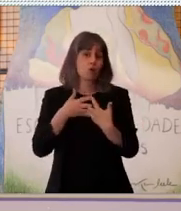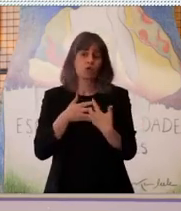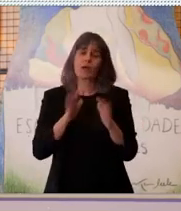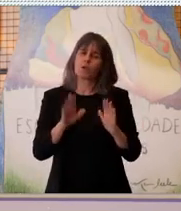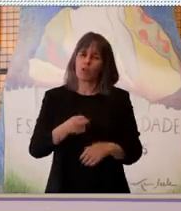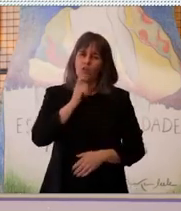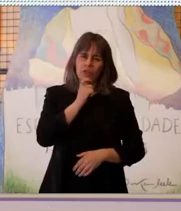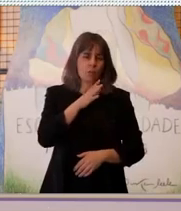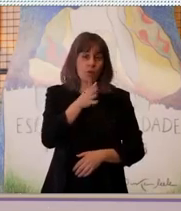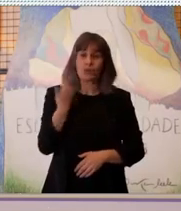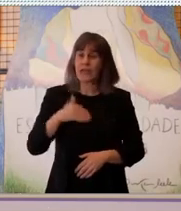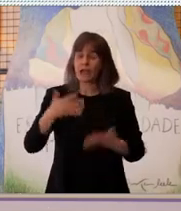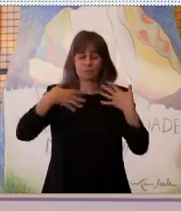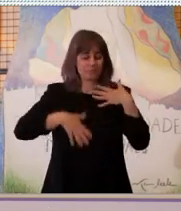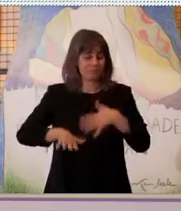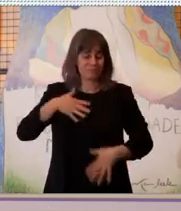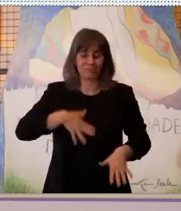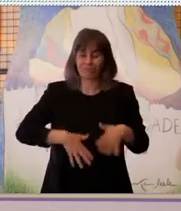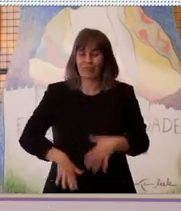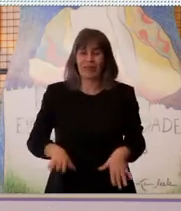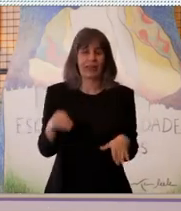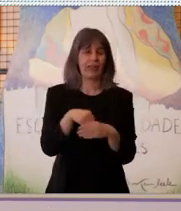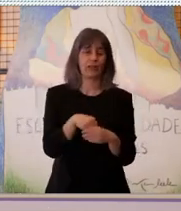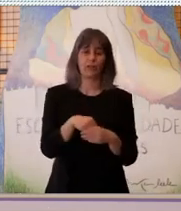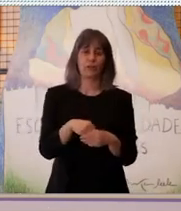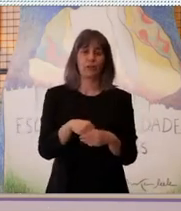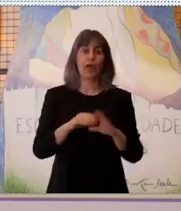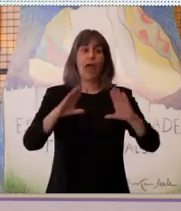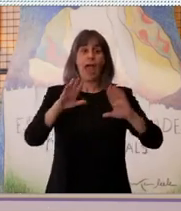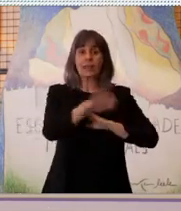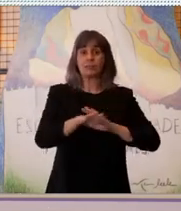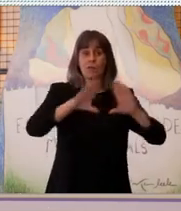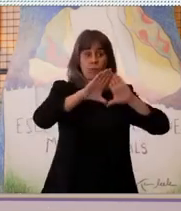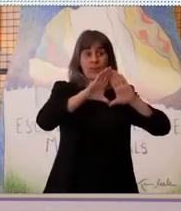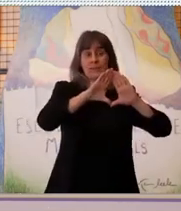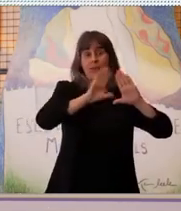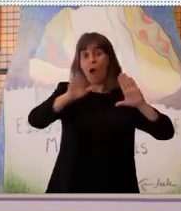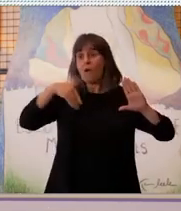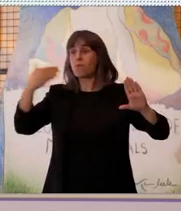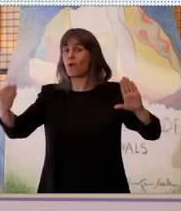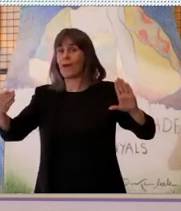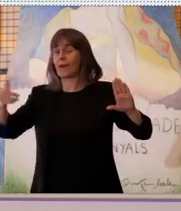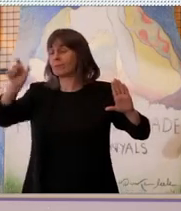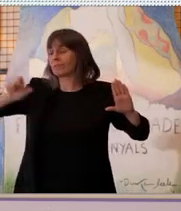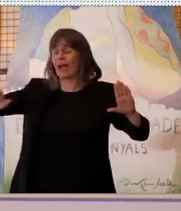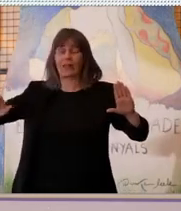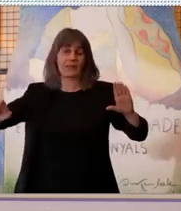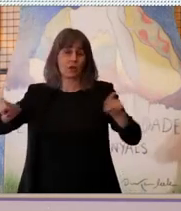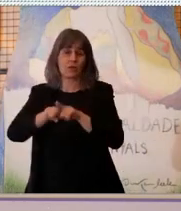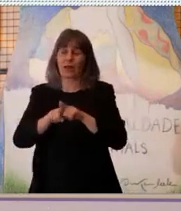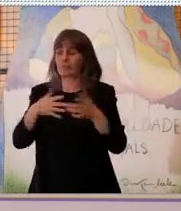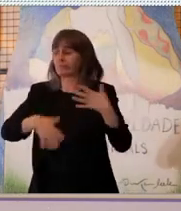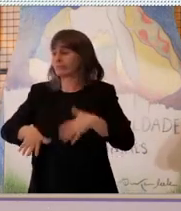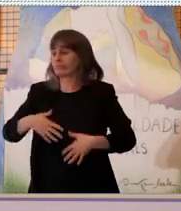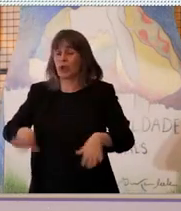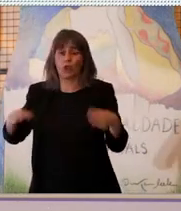que están muy naturalizadas y que fuera de los espacios feministas ves como no acaban de o sea como la gente las maneja con con